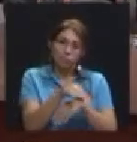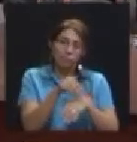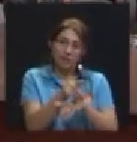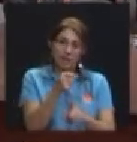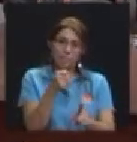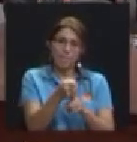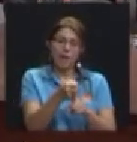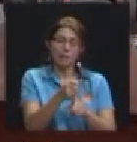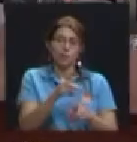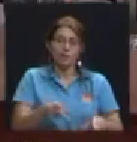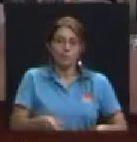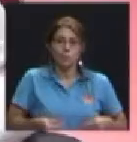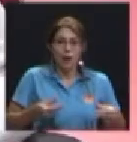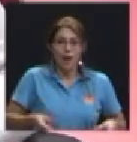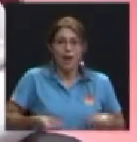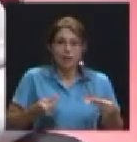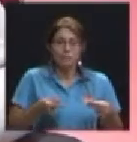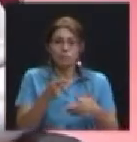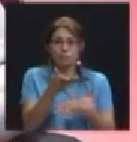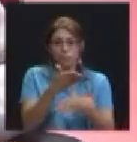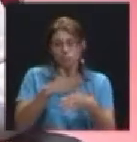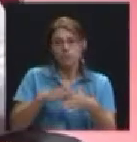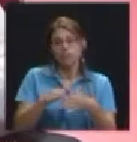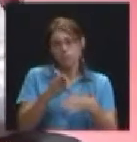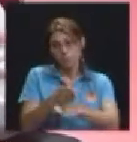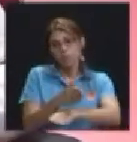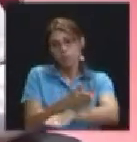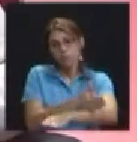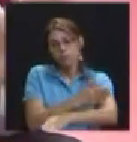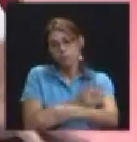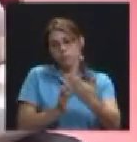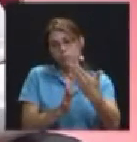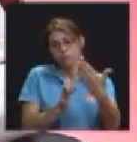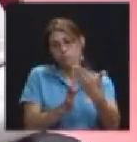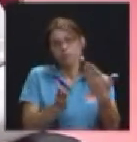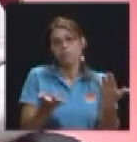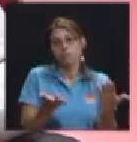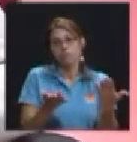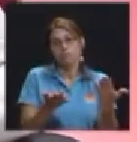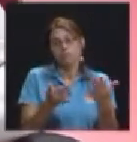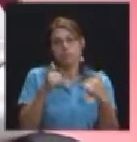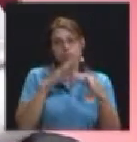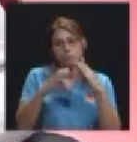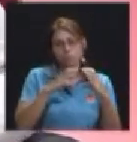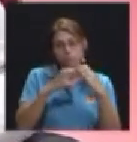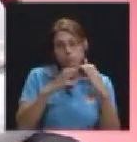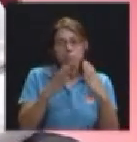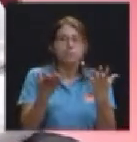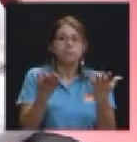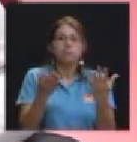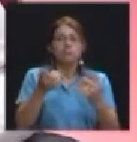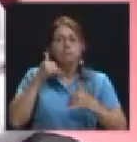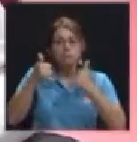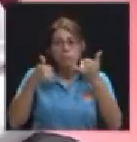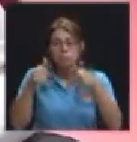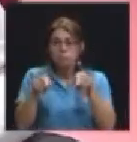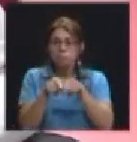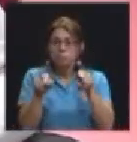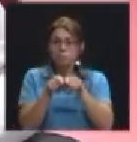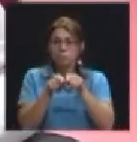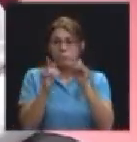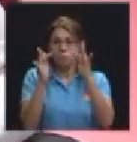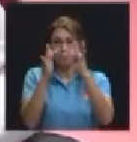parte de los avances tecnológicos que se han tenido tanto en comunicación, lo que es telefonía, como también el uso de Internet,